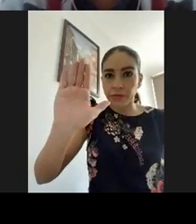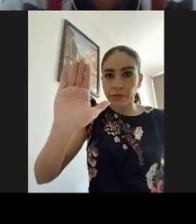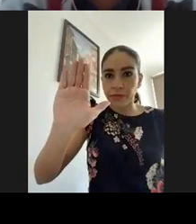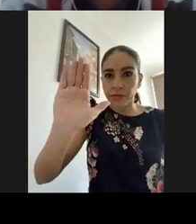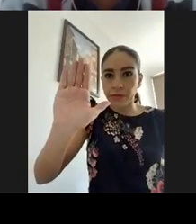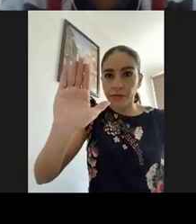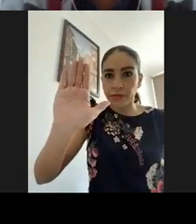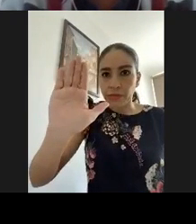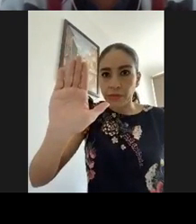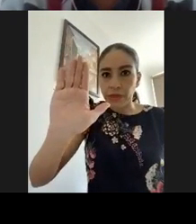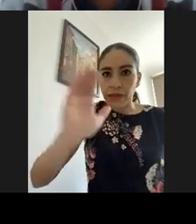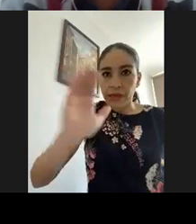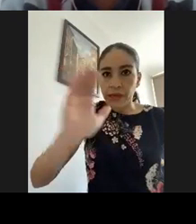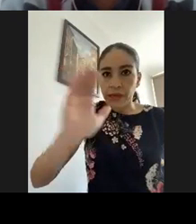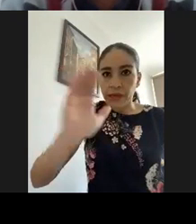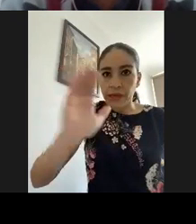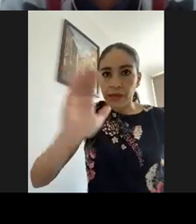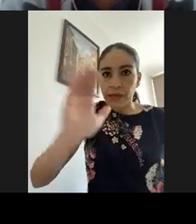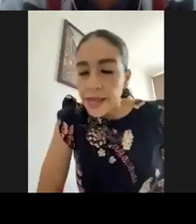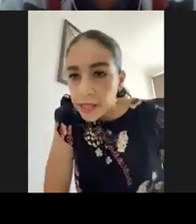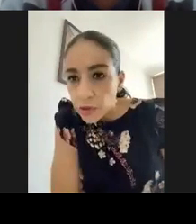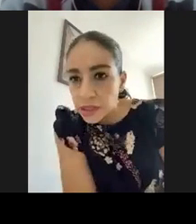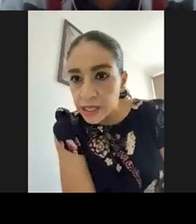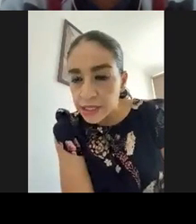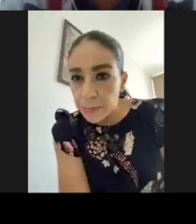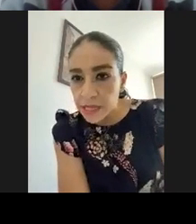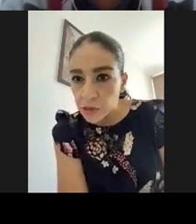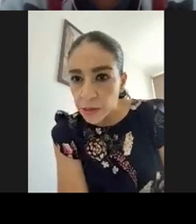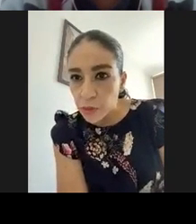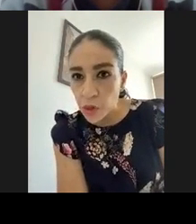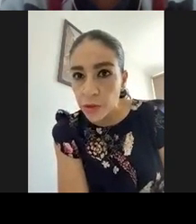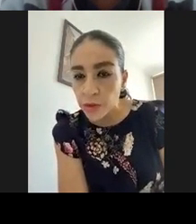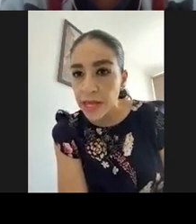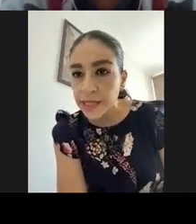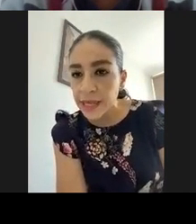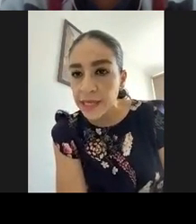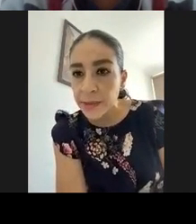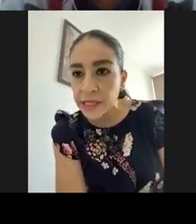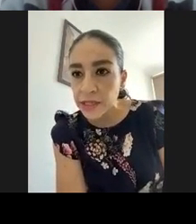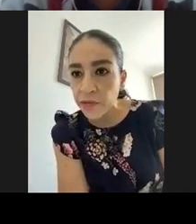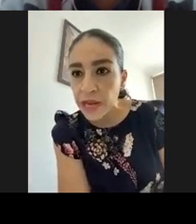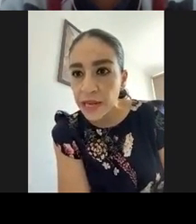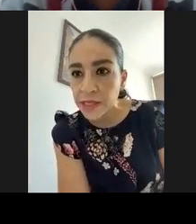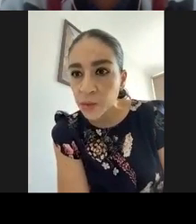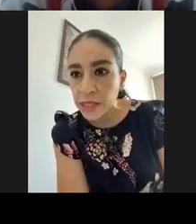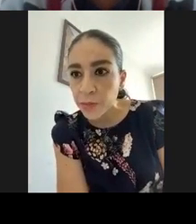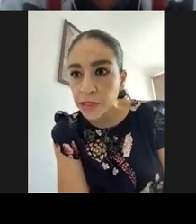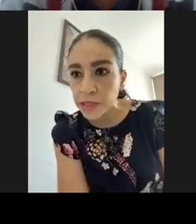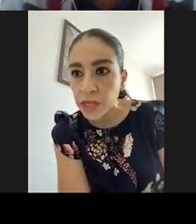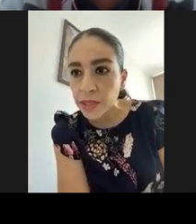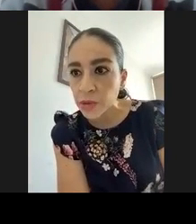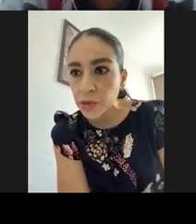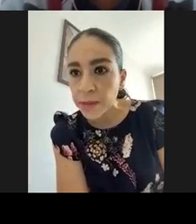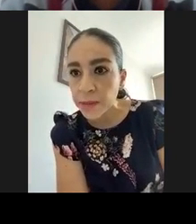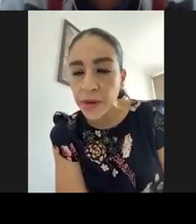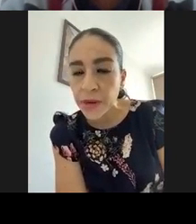A favor. Gracias. Entonces, pasamos al punto número 3, que es la presentación final y en su caso aprobación de la